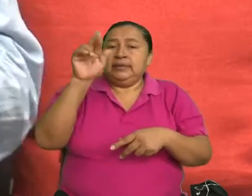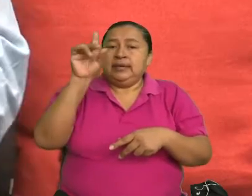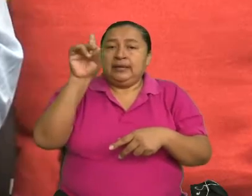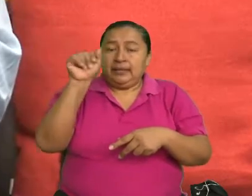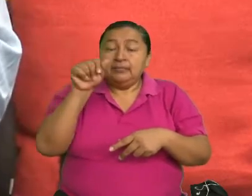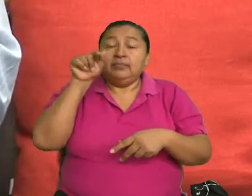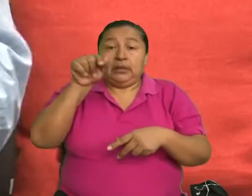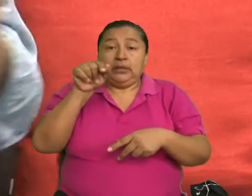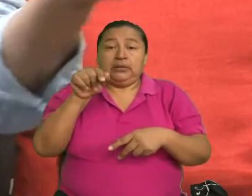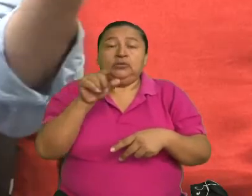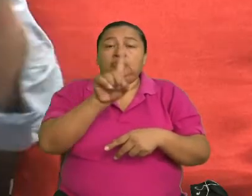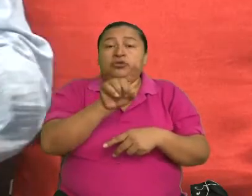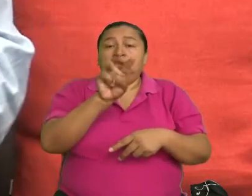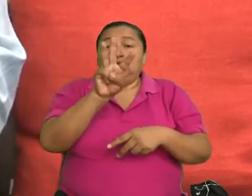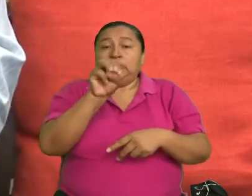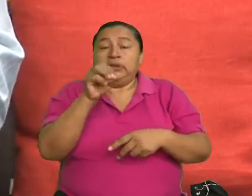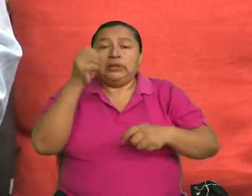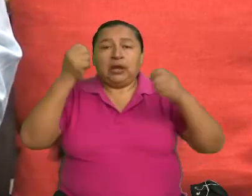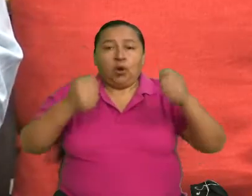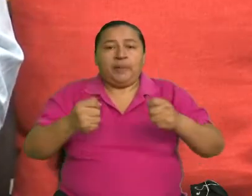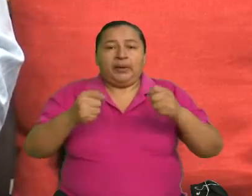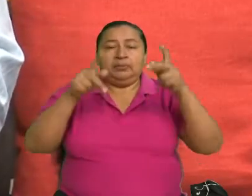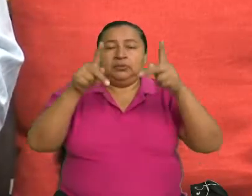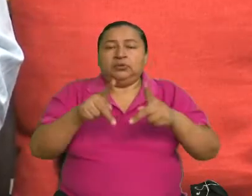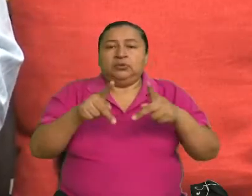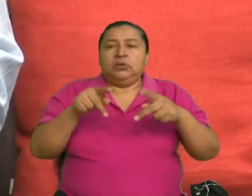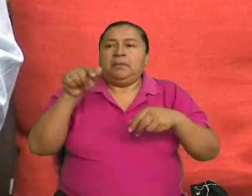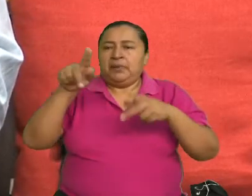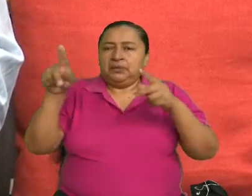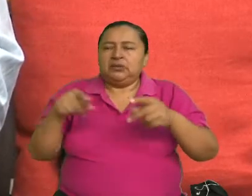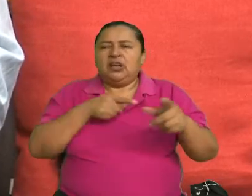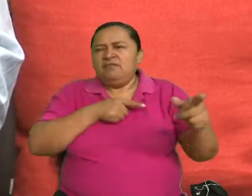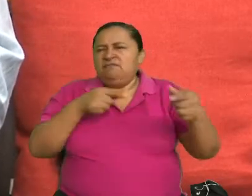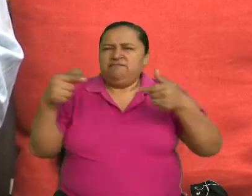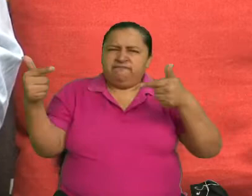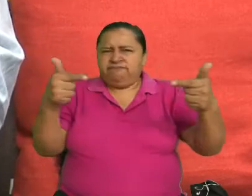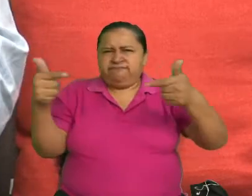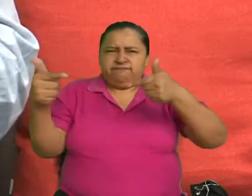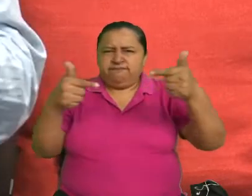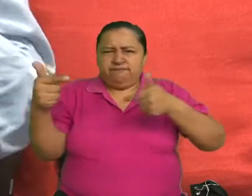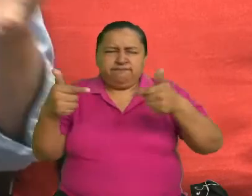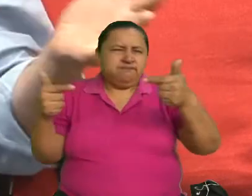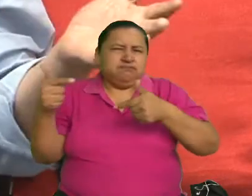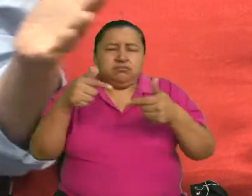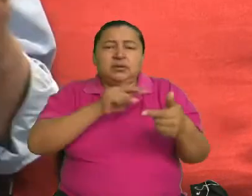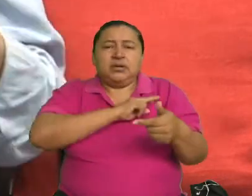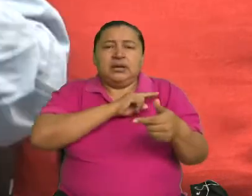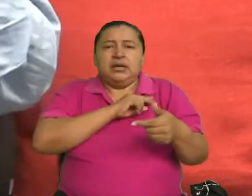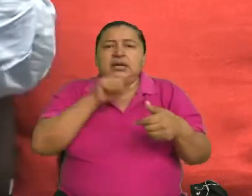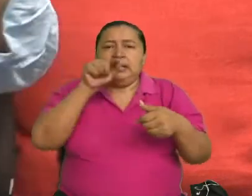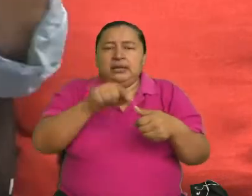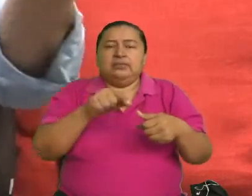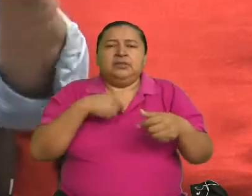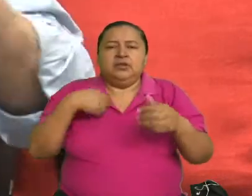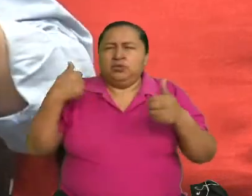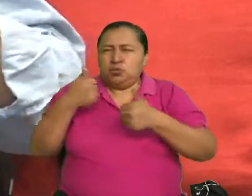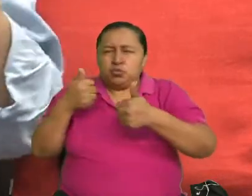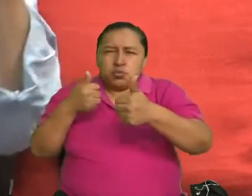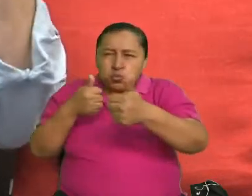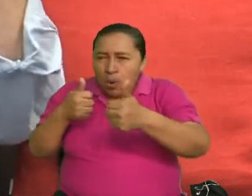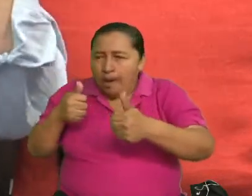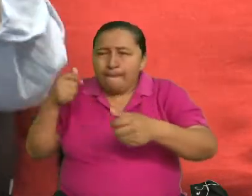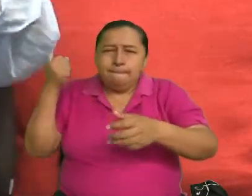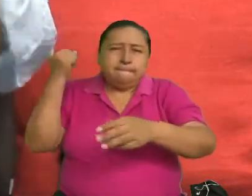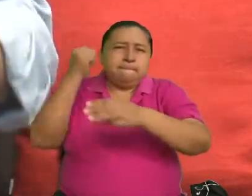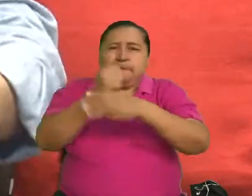hombres, se enfrenta a más de 300 filibusteros, los derrota. Hay actos heroicos ahí de perseguirlo a esta